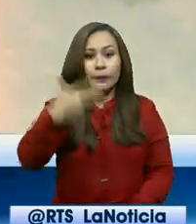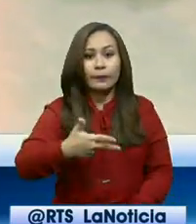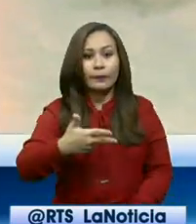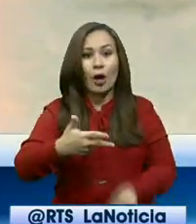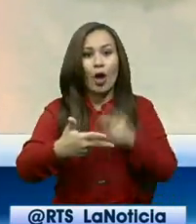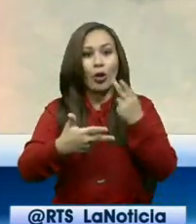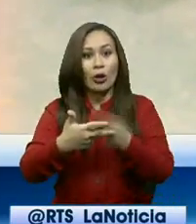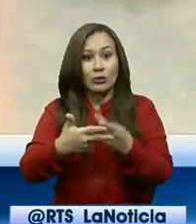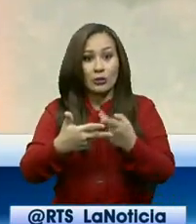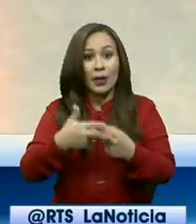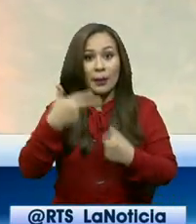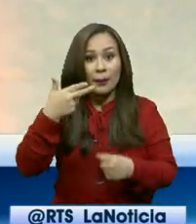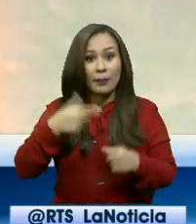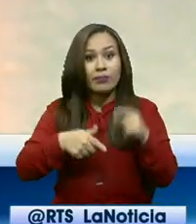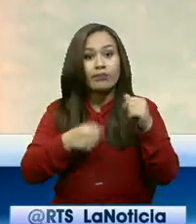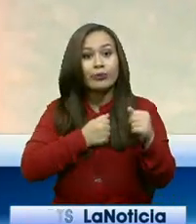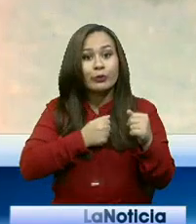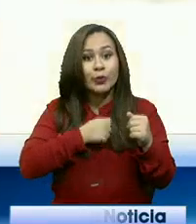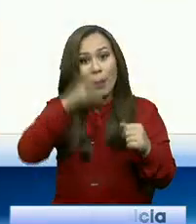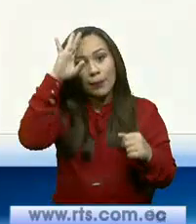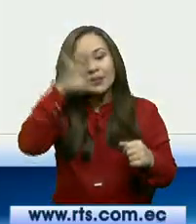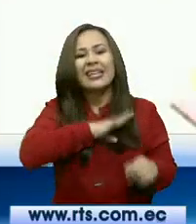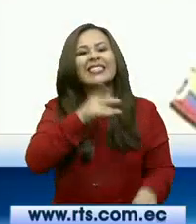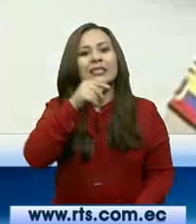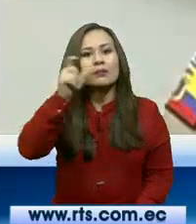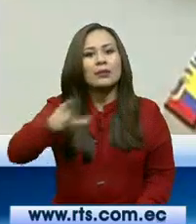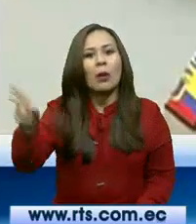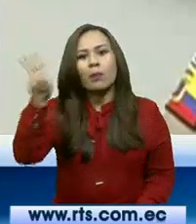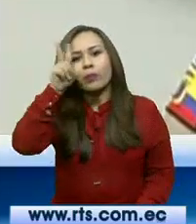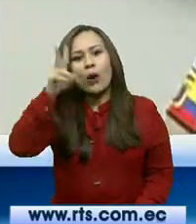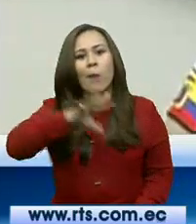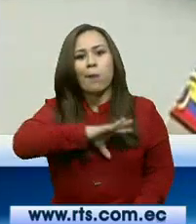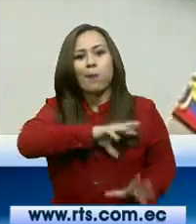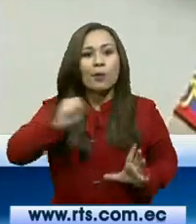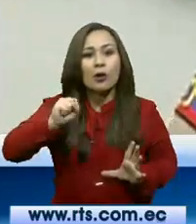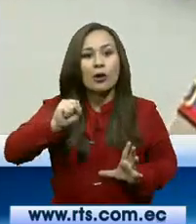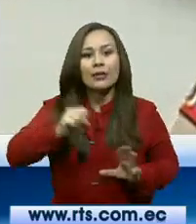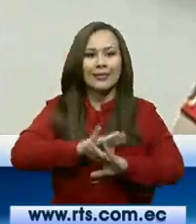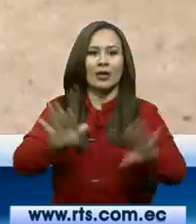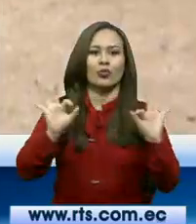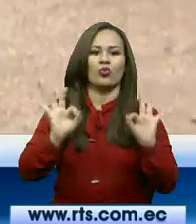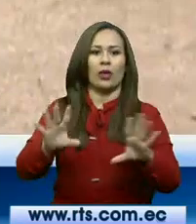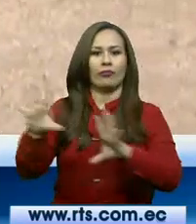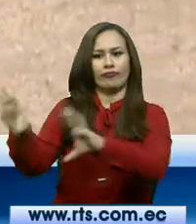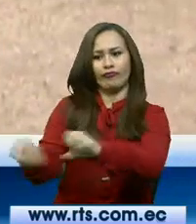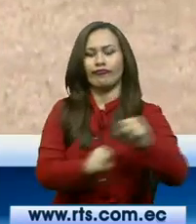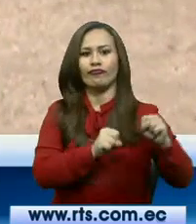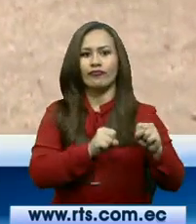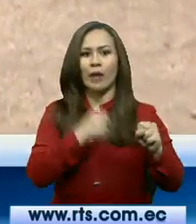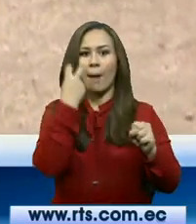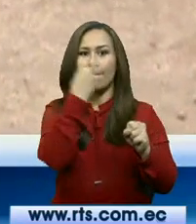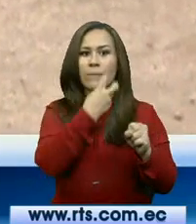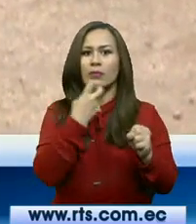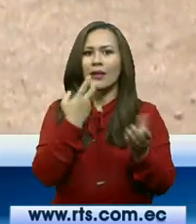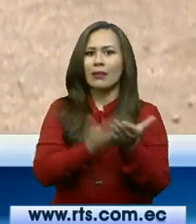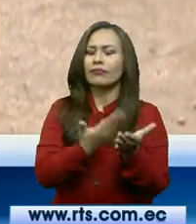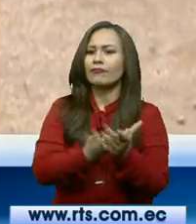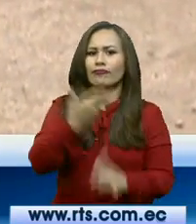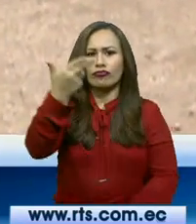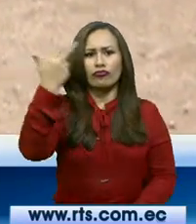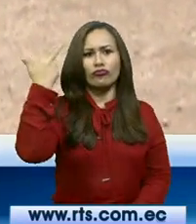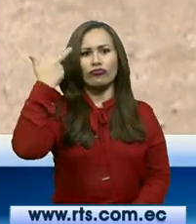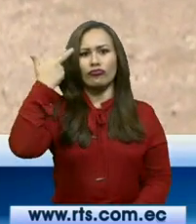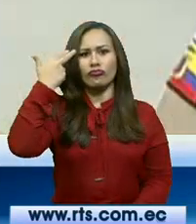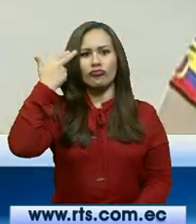dotación policial que también se habrían sustraído. En ese parter de ahí tenemos un revólver que es con el que un individuo ha estado llamando a